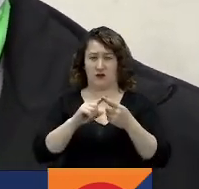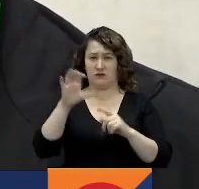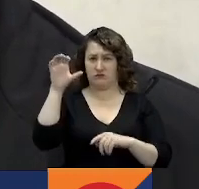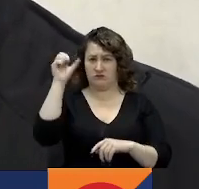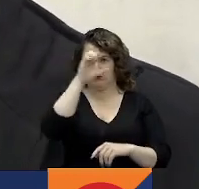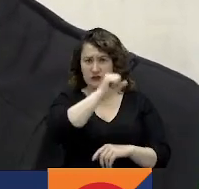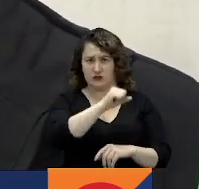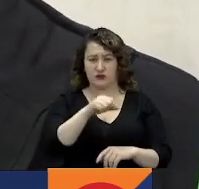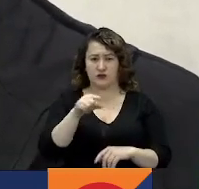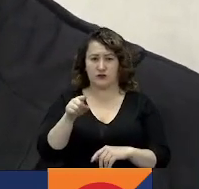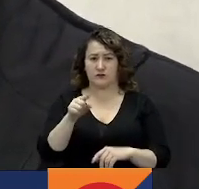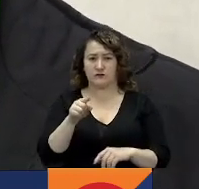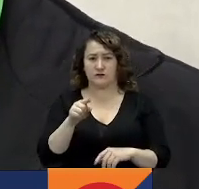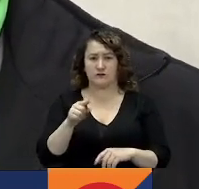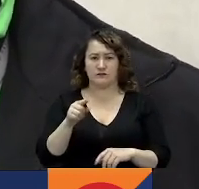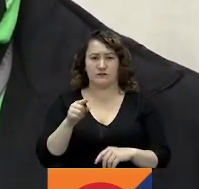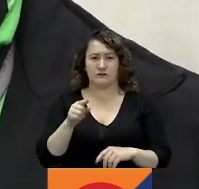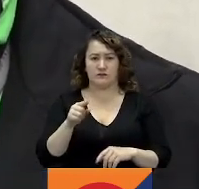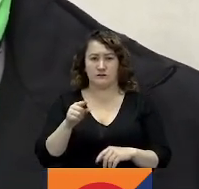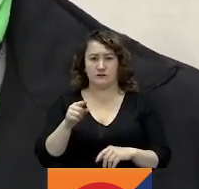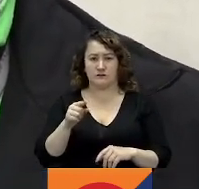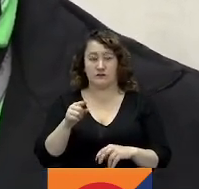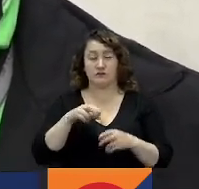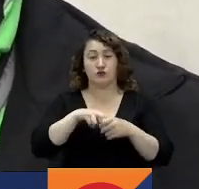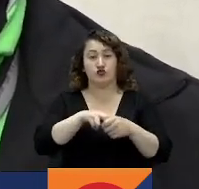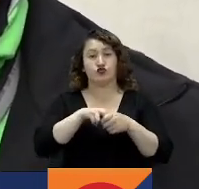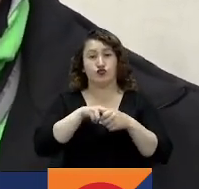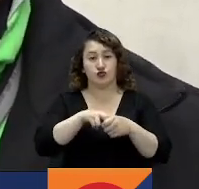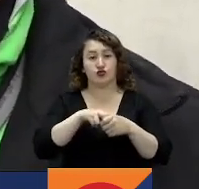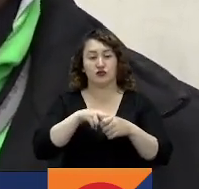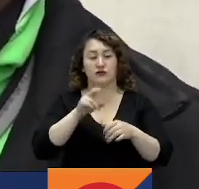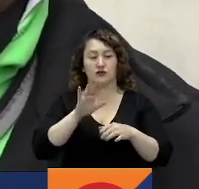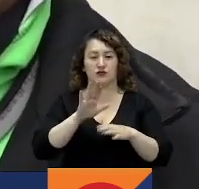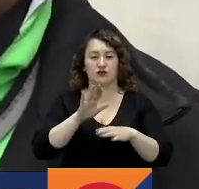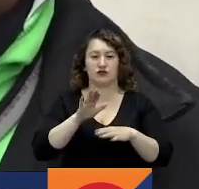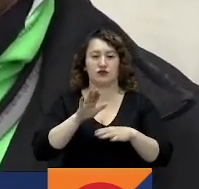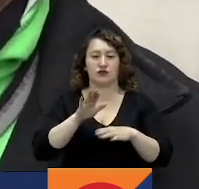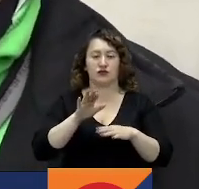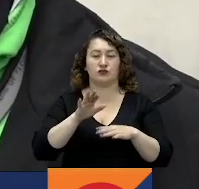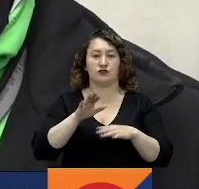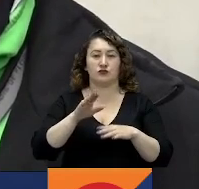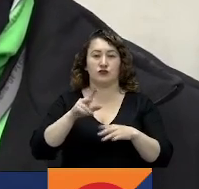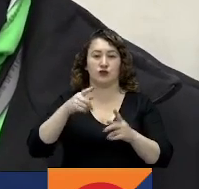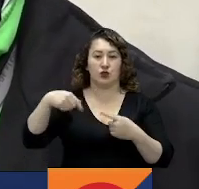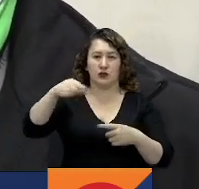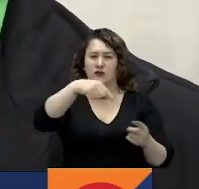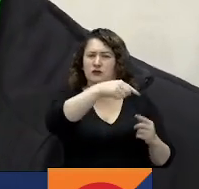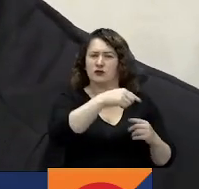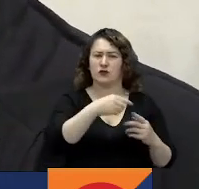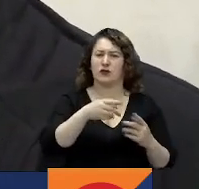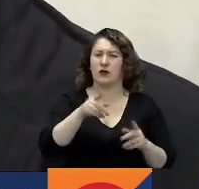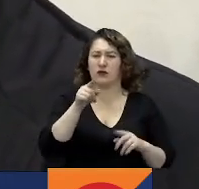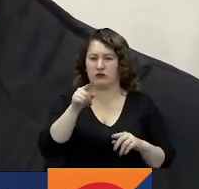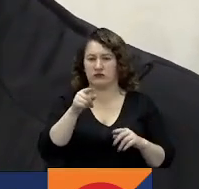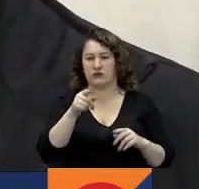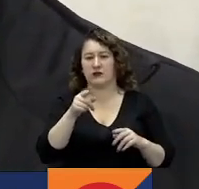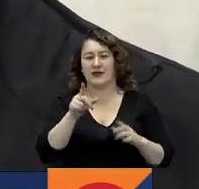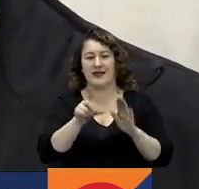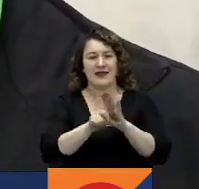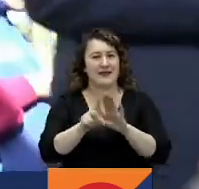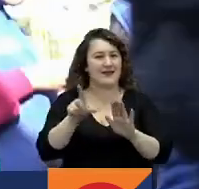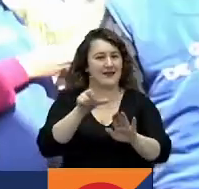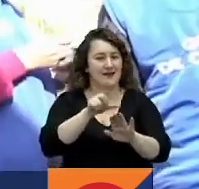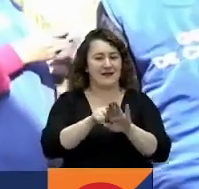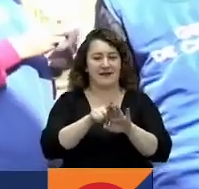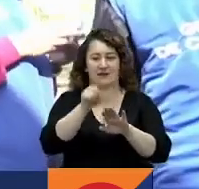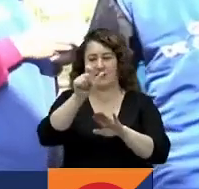identificando aquellos buses de transporte intermunicipal y de turismo que se dedican al tráfico ilegal de